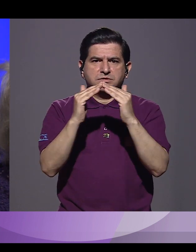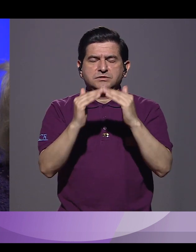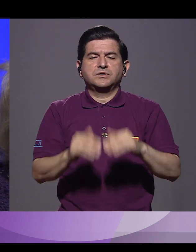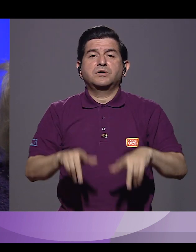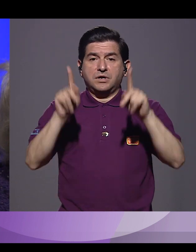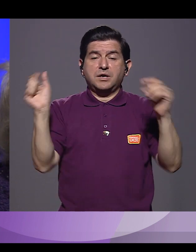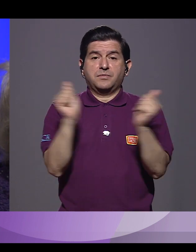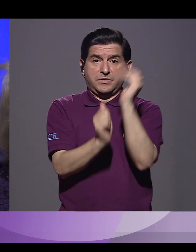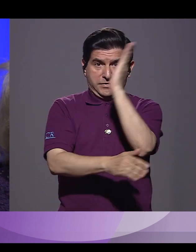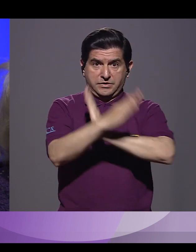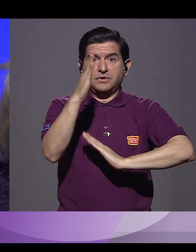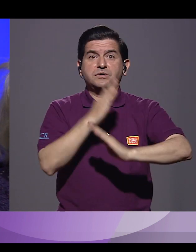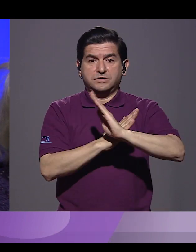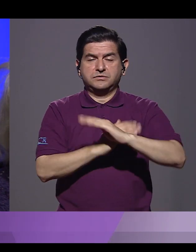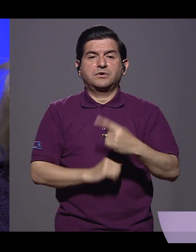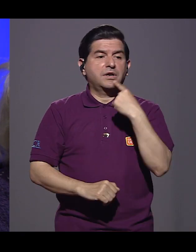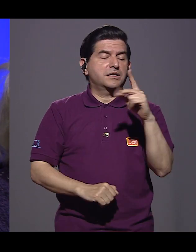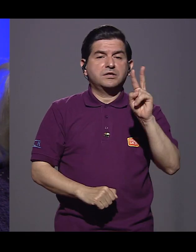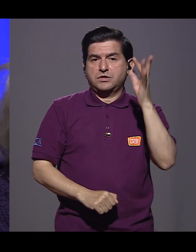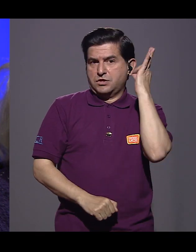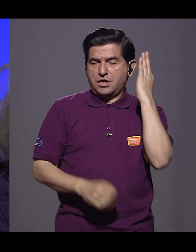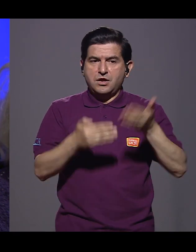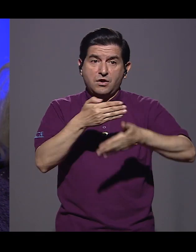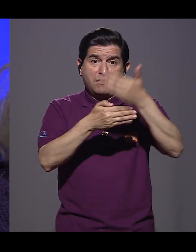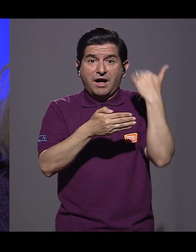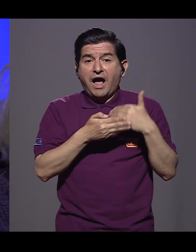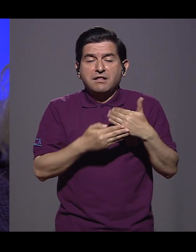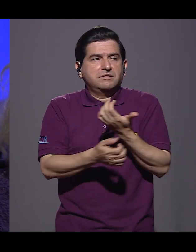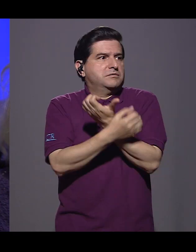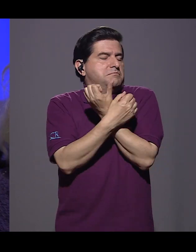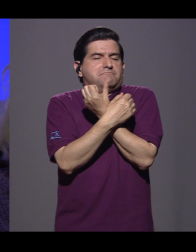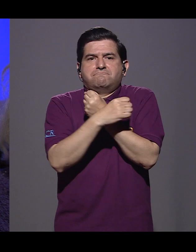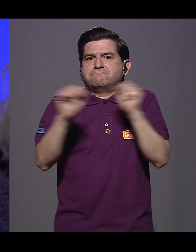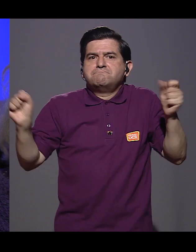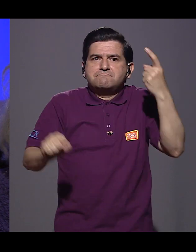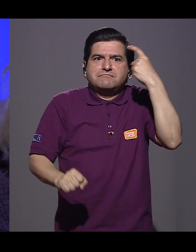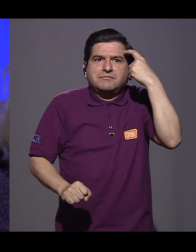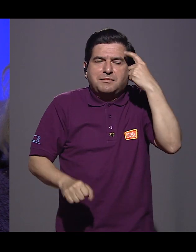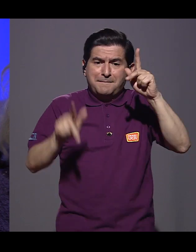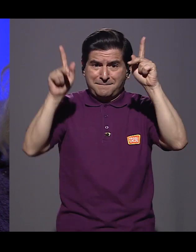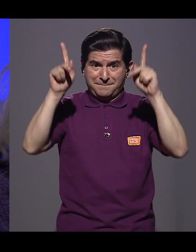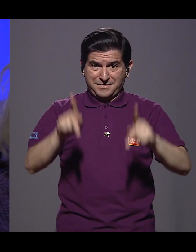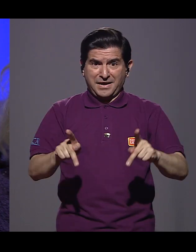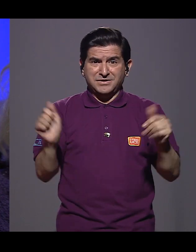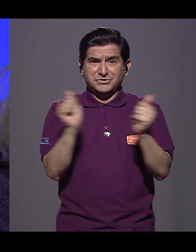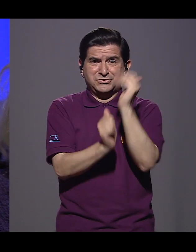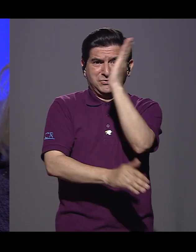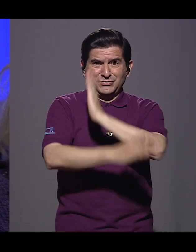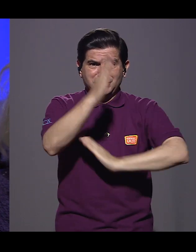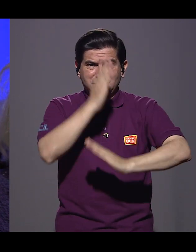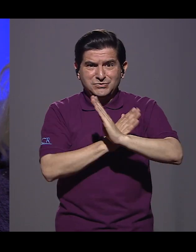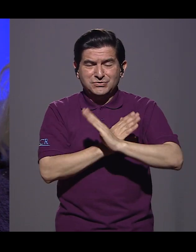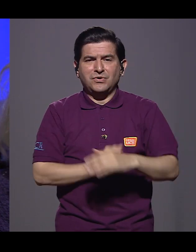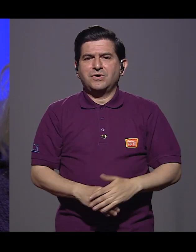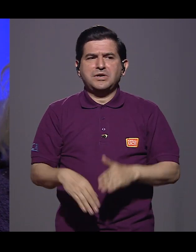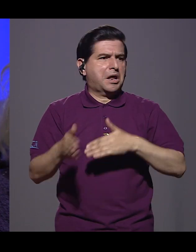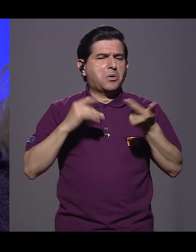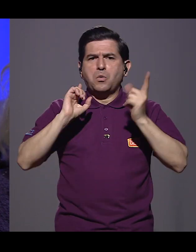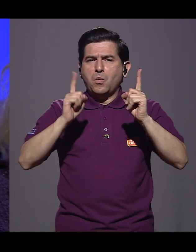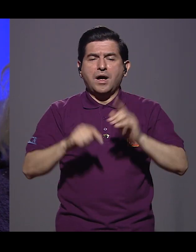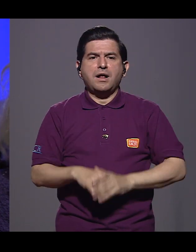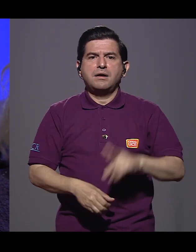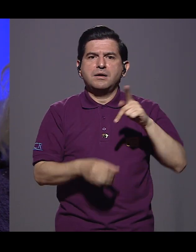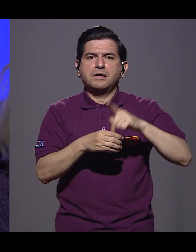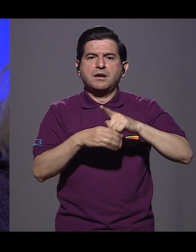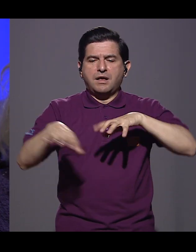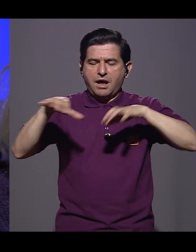de personas con discapacidad. Como decía la compañera, antes era imposible imaginarse a una persona con discapacidad X